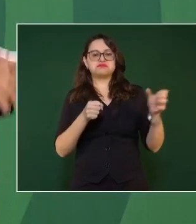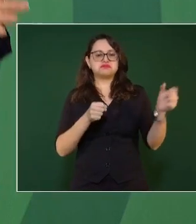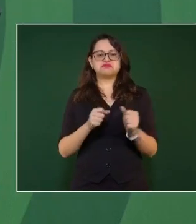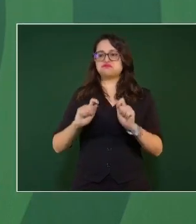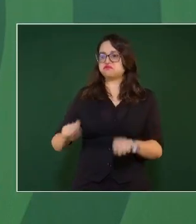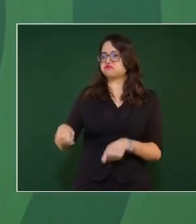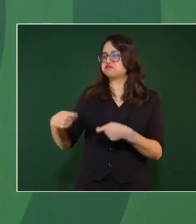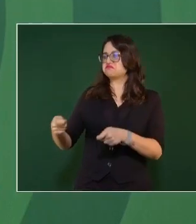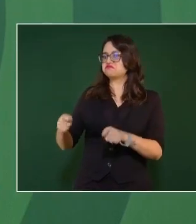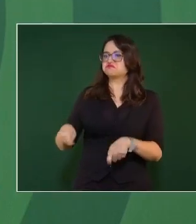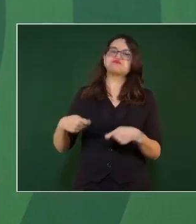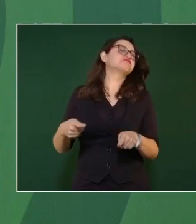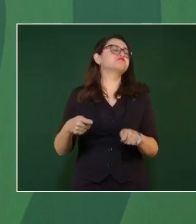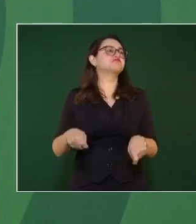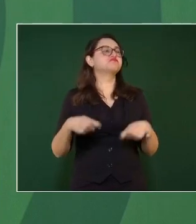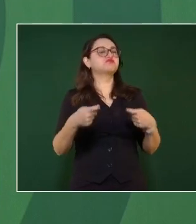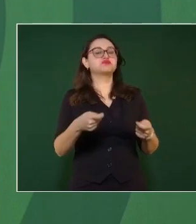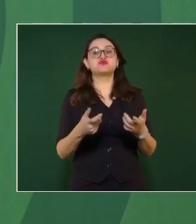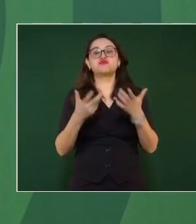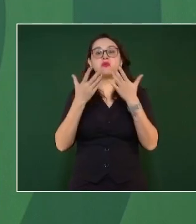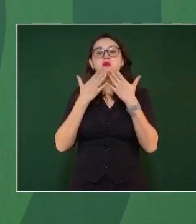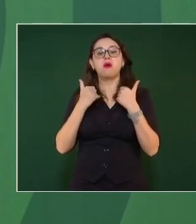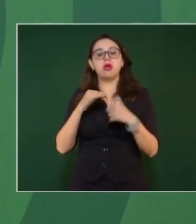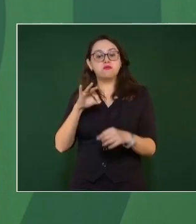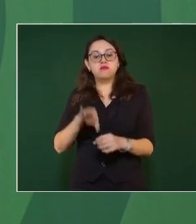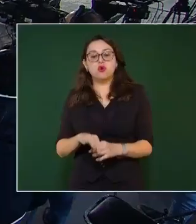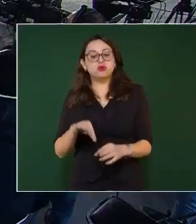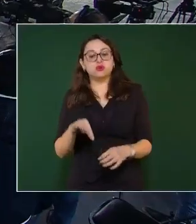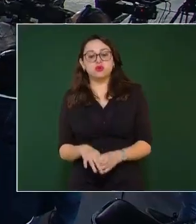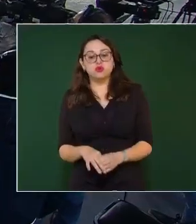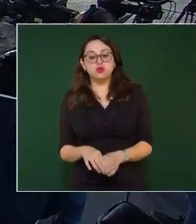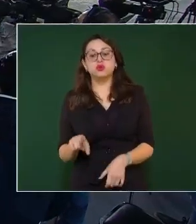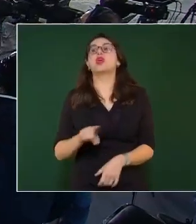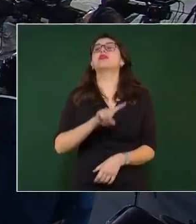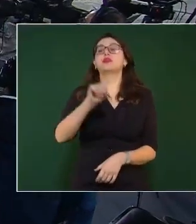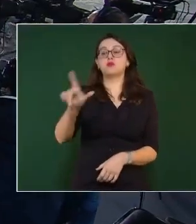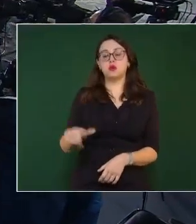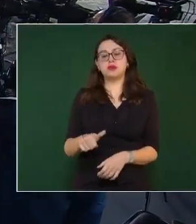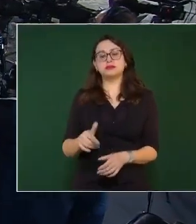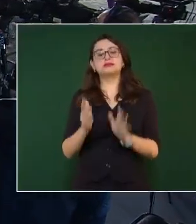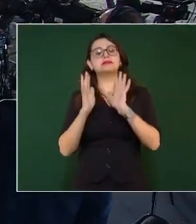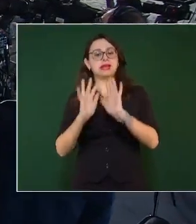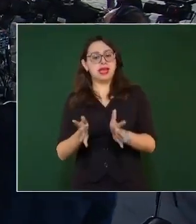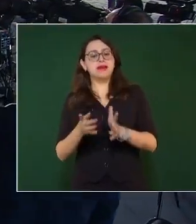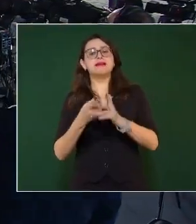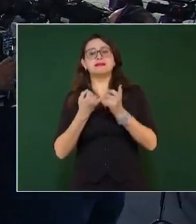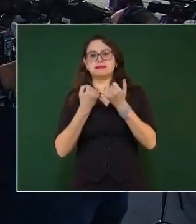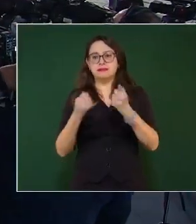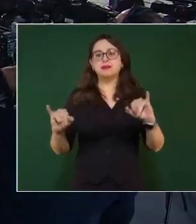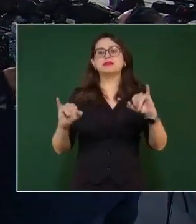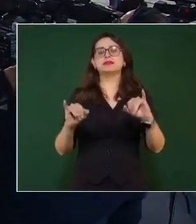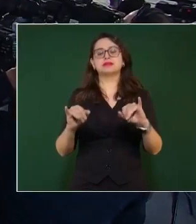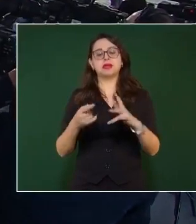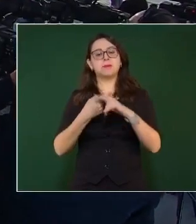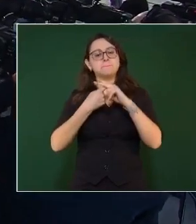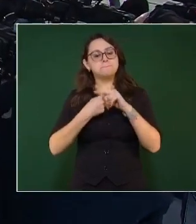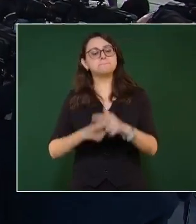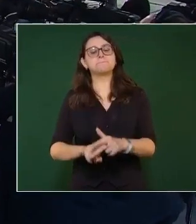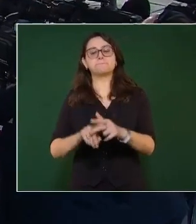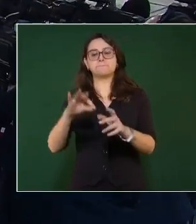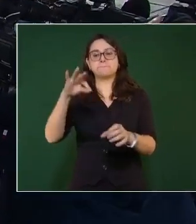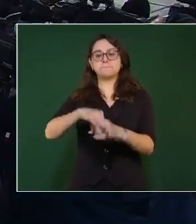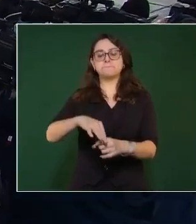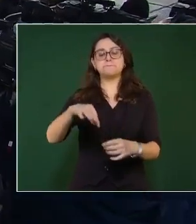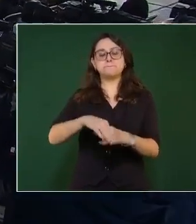como los gobernadores de ahora. Luego, con el México independiente, también en el federalismo o en